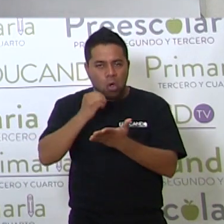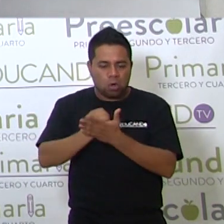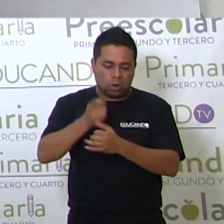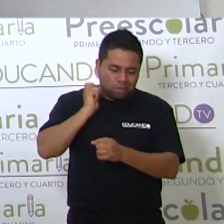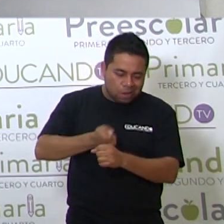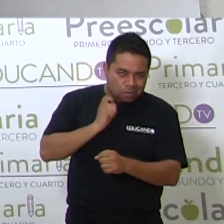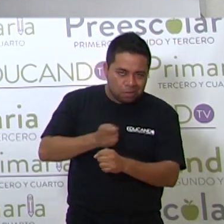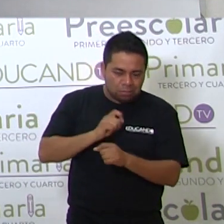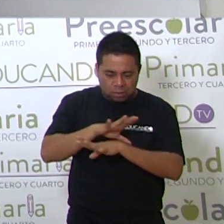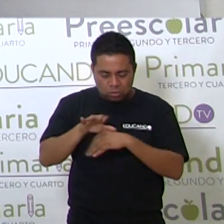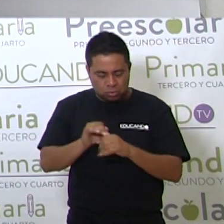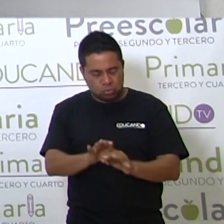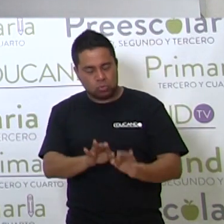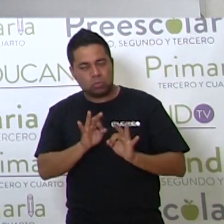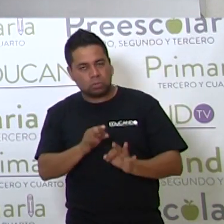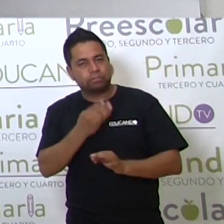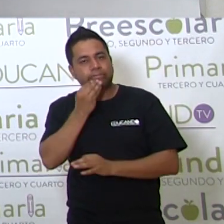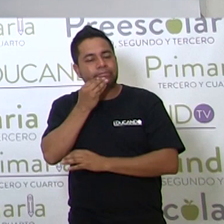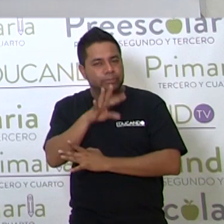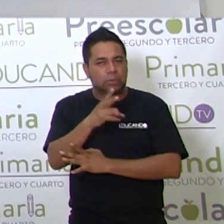Arte mixteco.